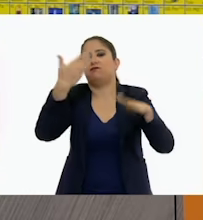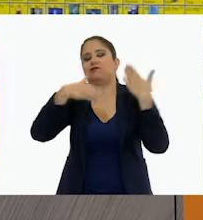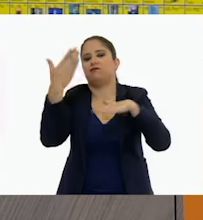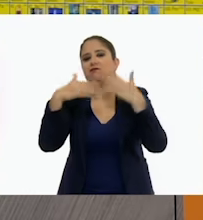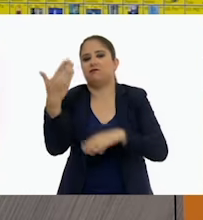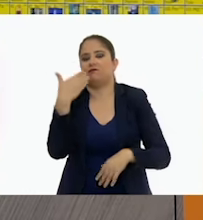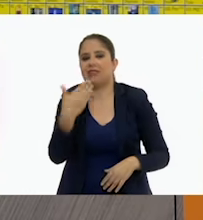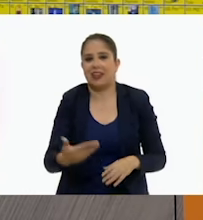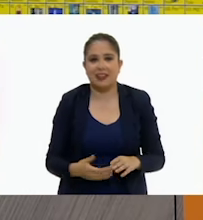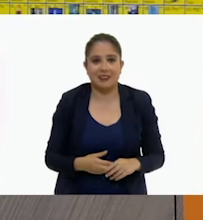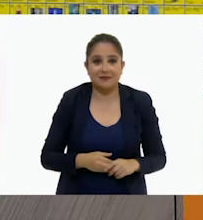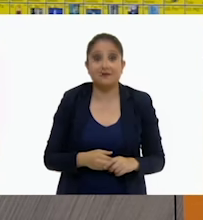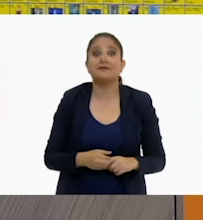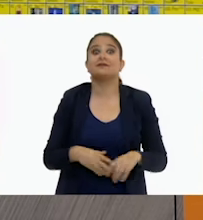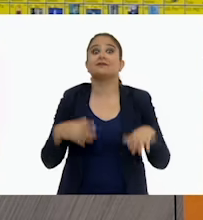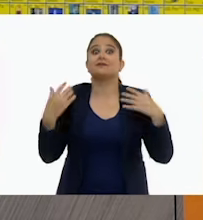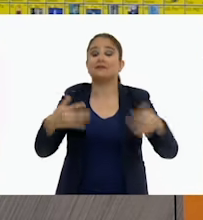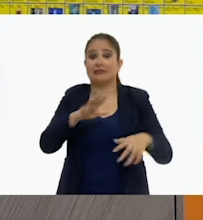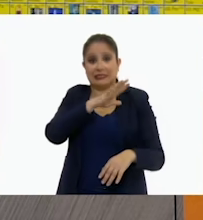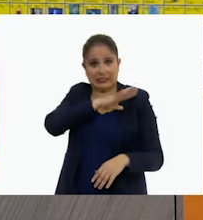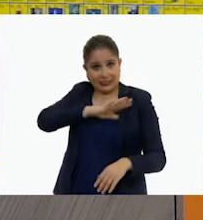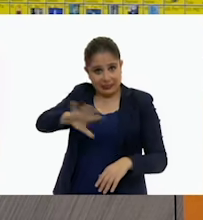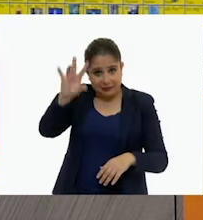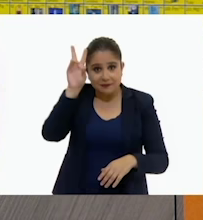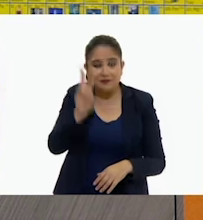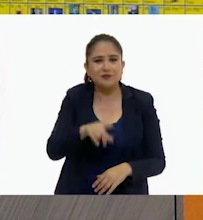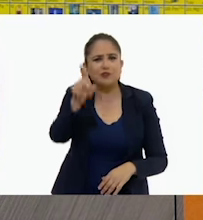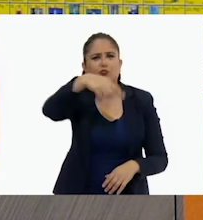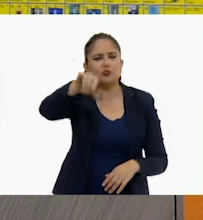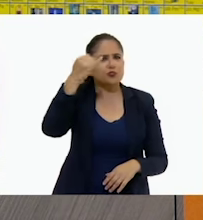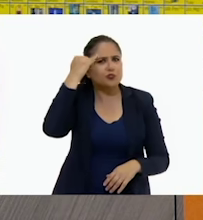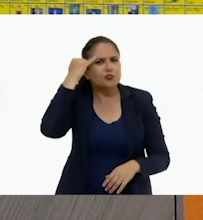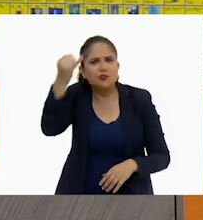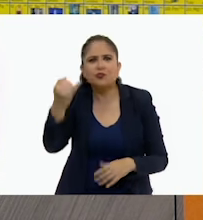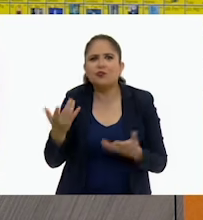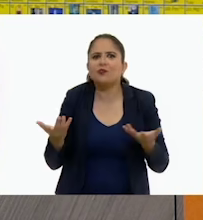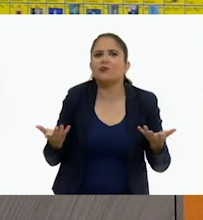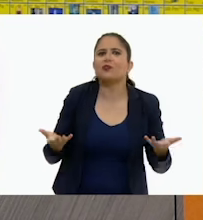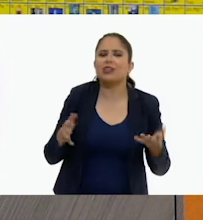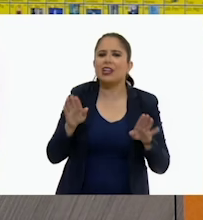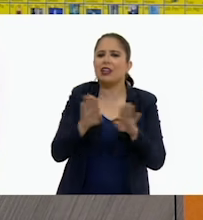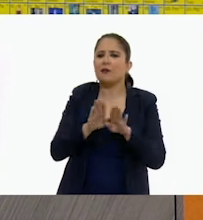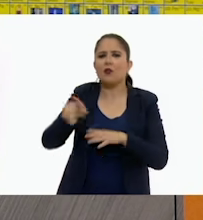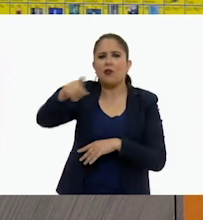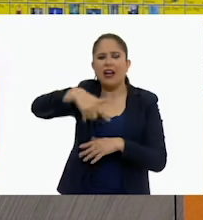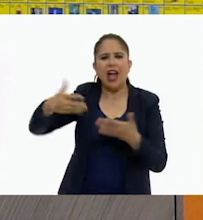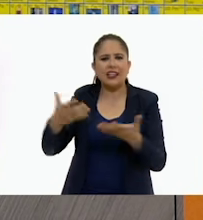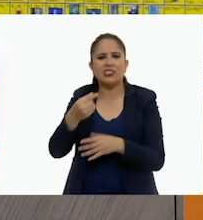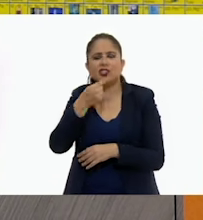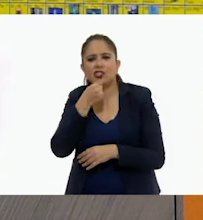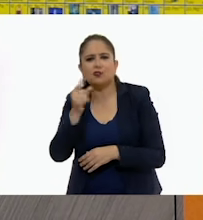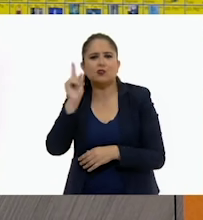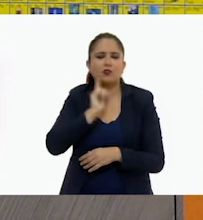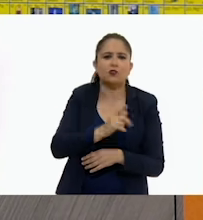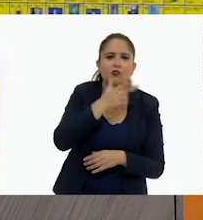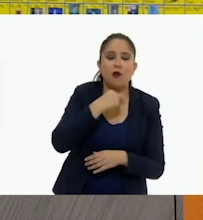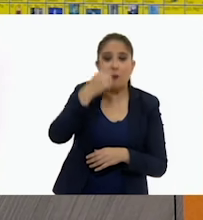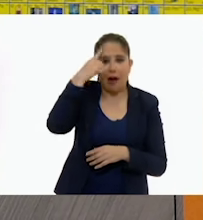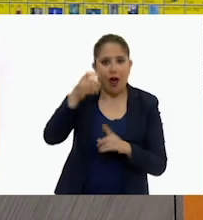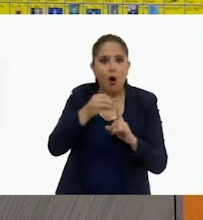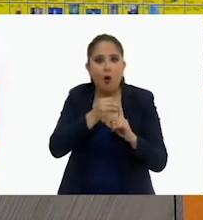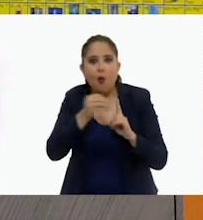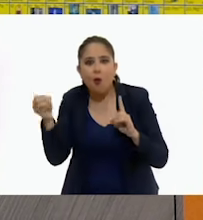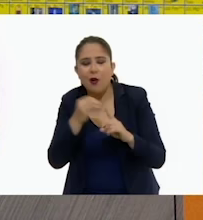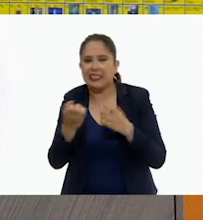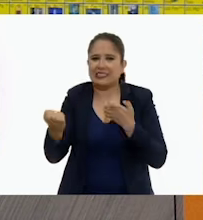Estuvo increíble, ¿verdad? Imagínate todo lo que tuvieron que hacer las niñas y niños para organizarse,